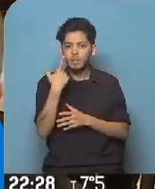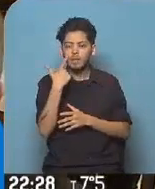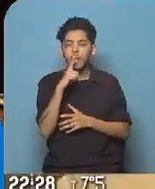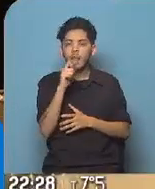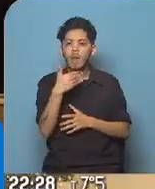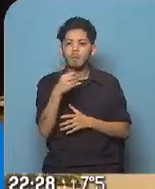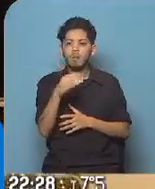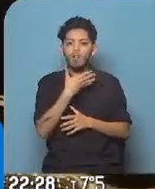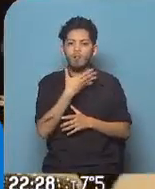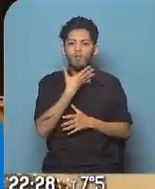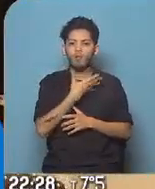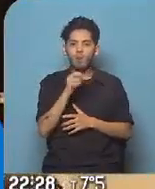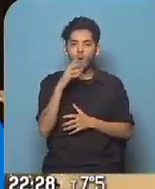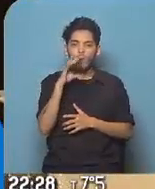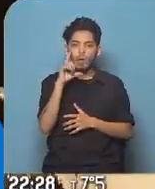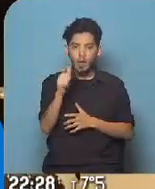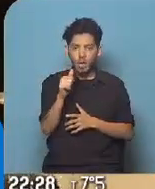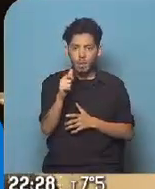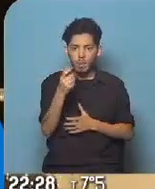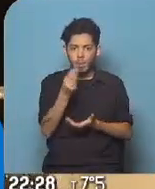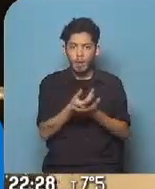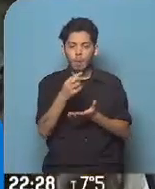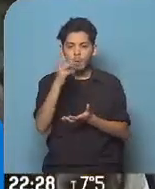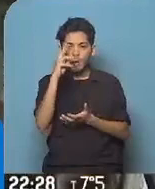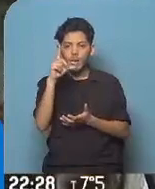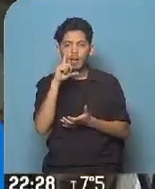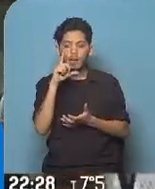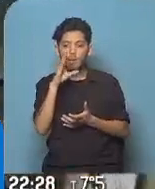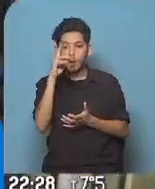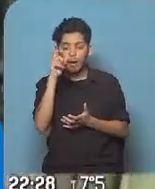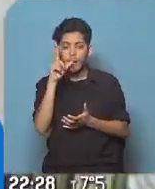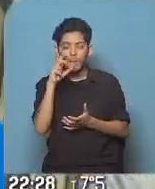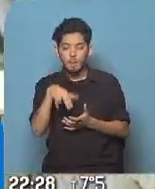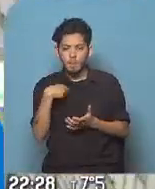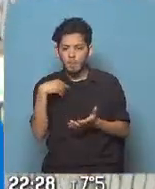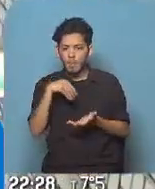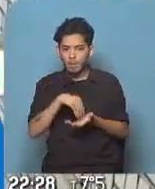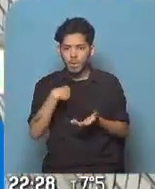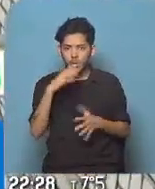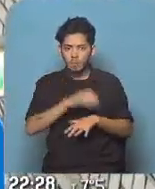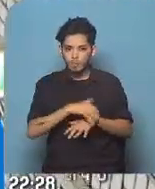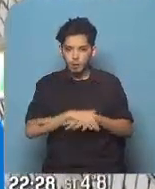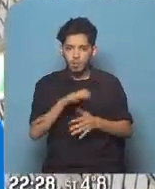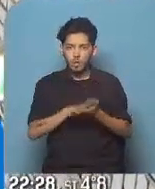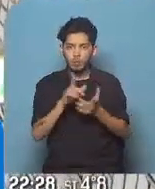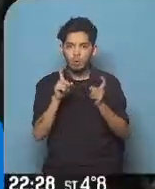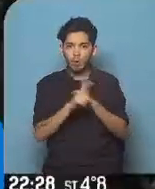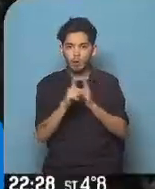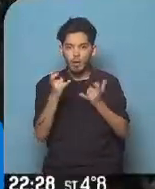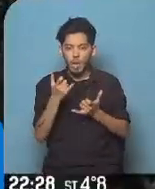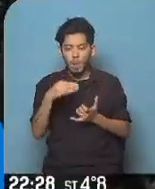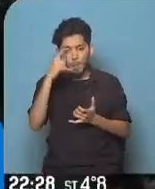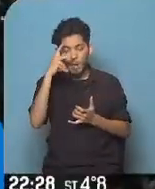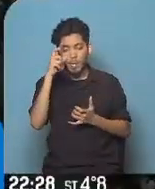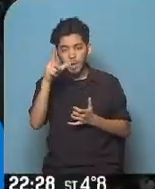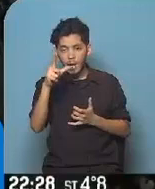Pegida. Berlín había asumido el rol protagónico en Europa para buscar una solución a la crisis de refugiados. Merkel tuvo